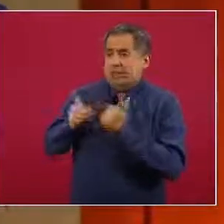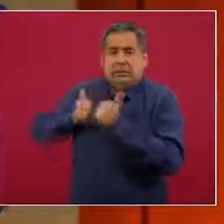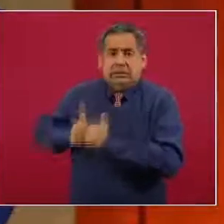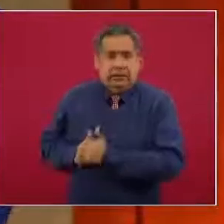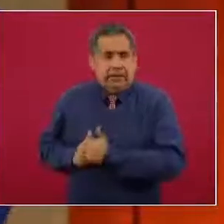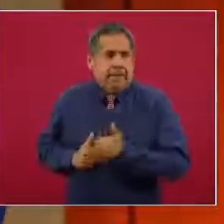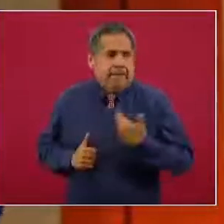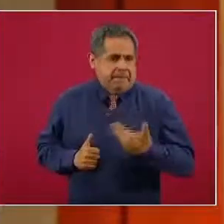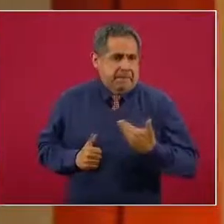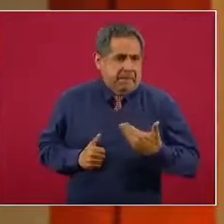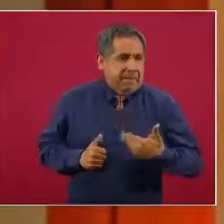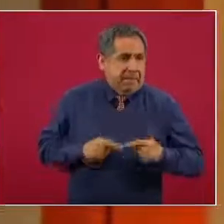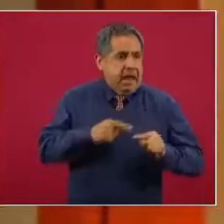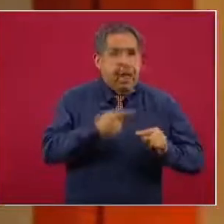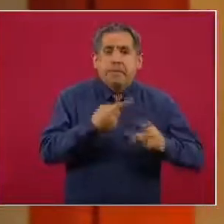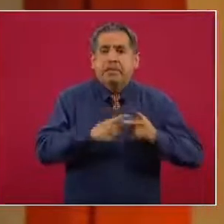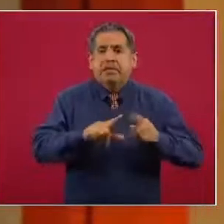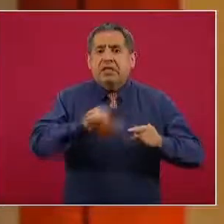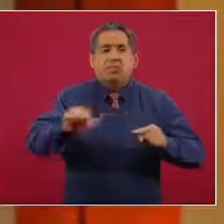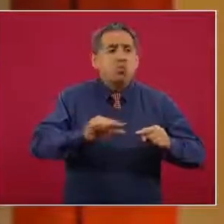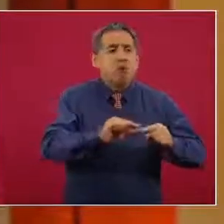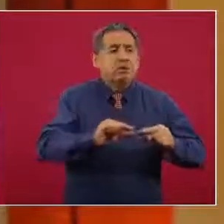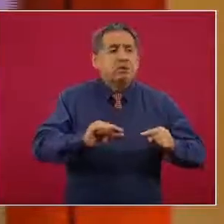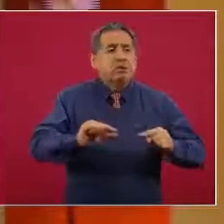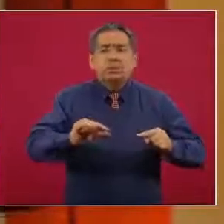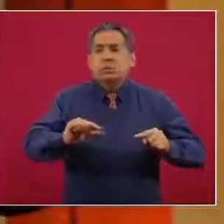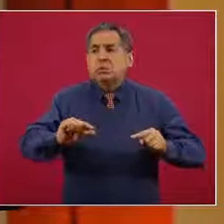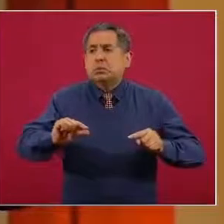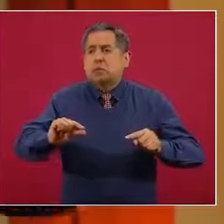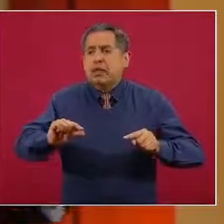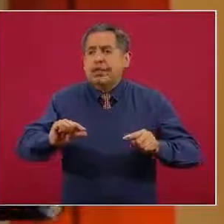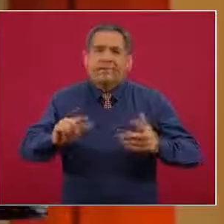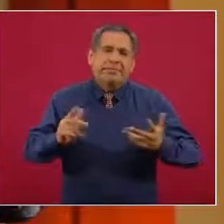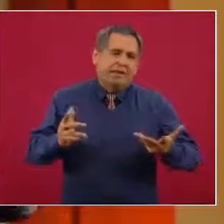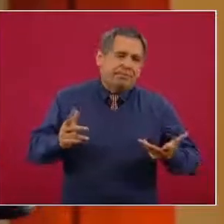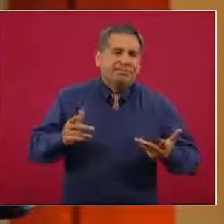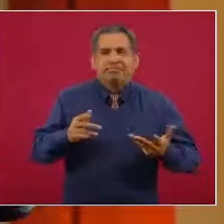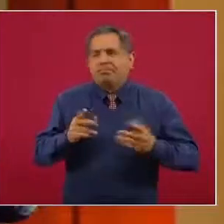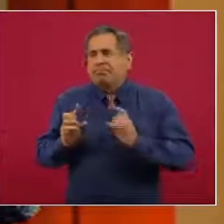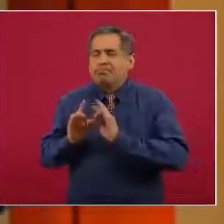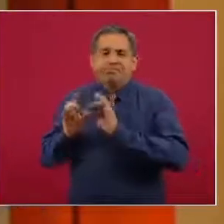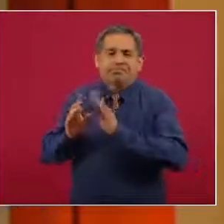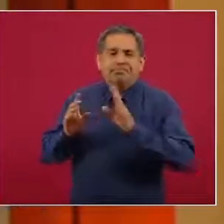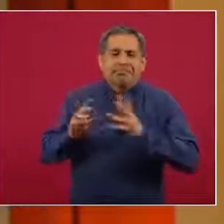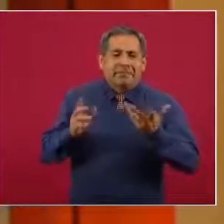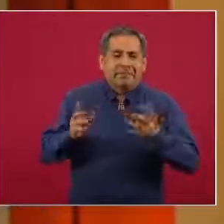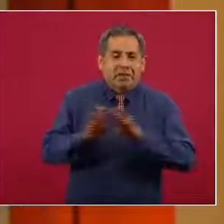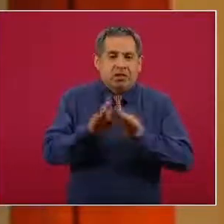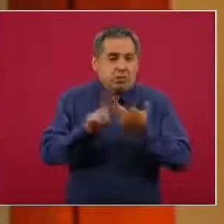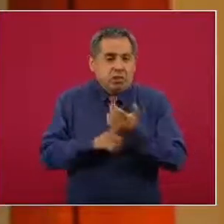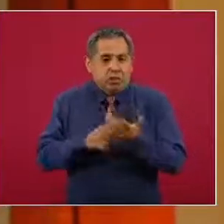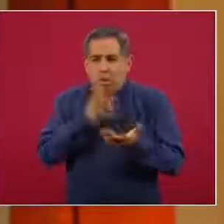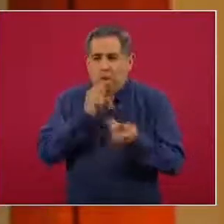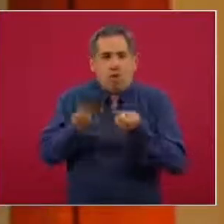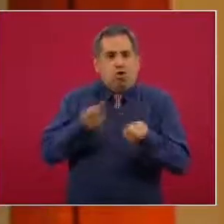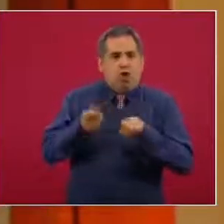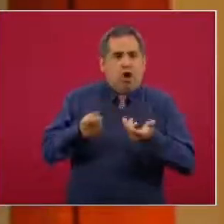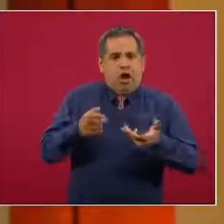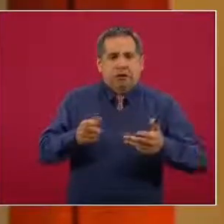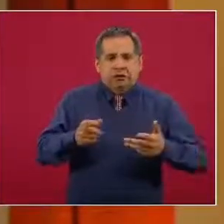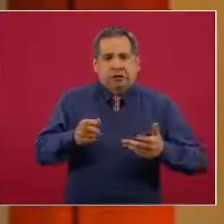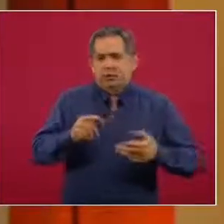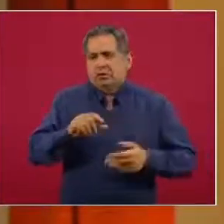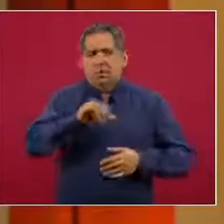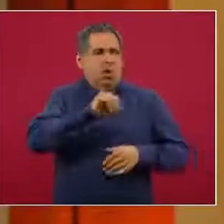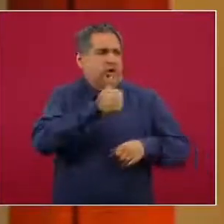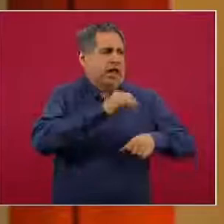en retardar el inicio de epidemia. Pero desafortunadamente en estos fenómenos inconmensurables, que no son contenibles, como sí lo